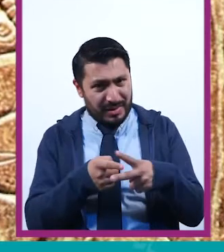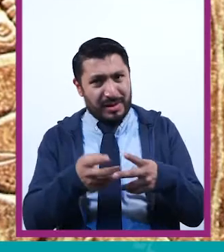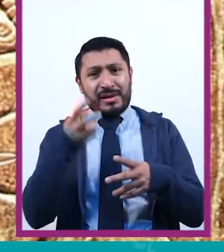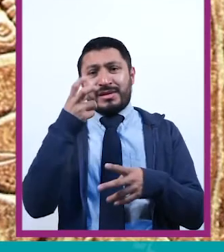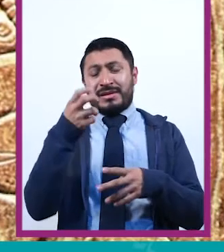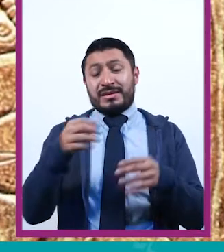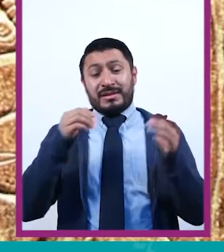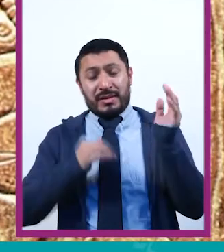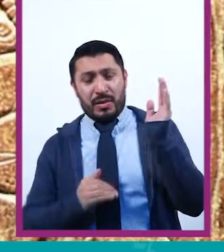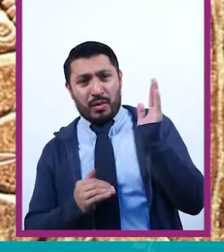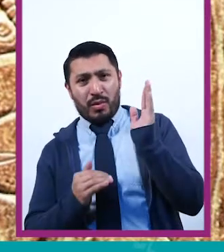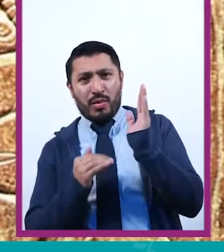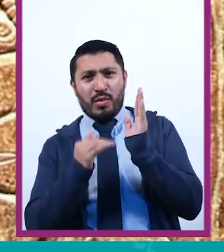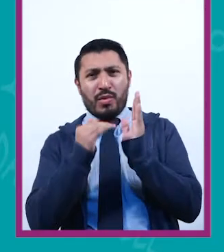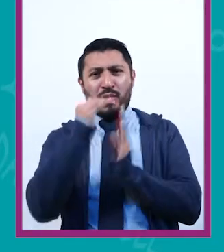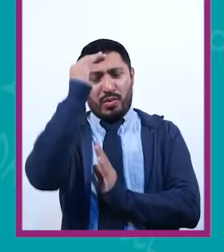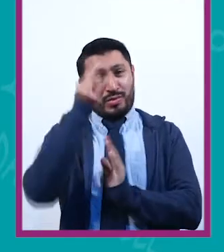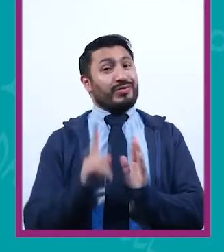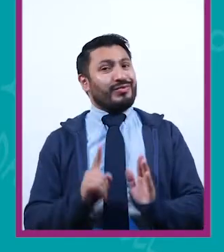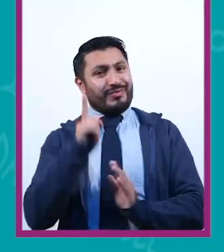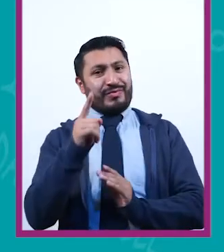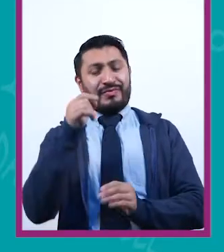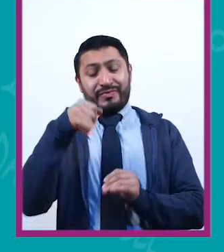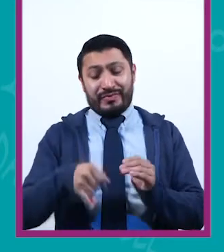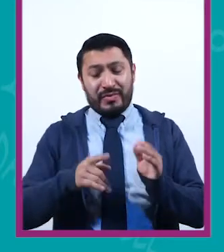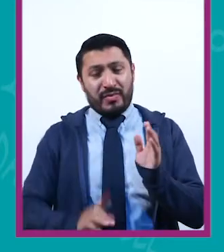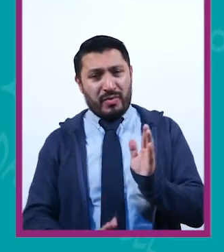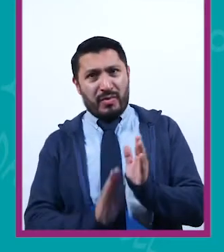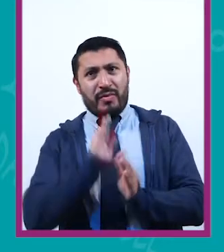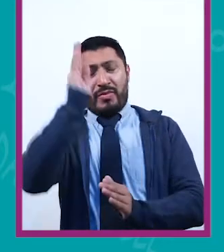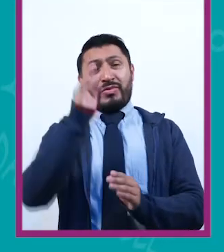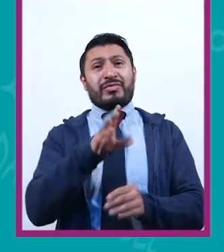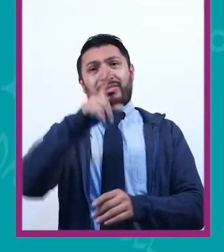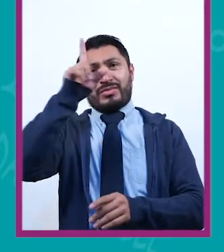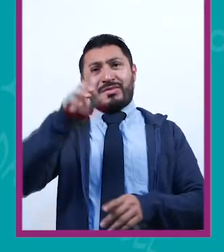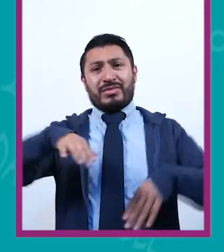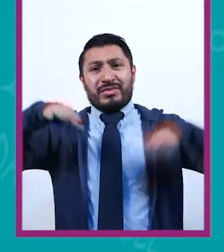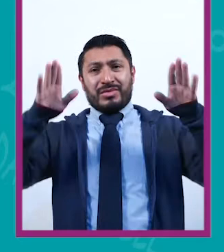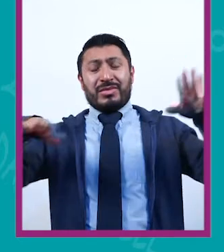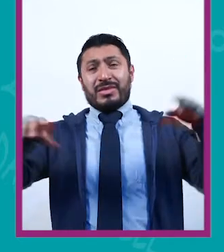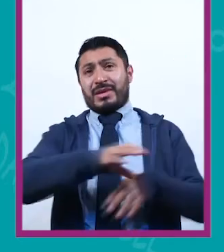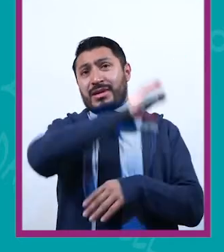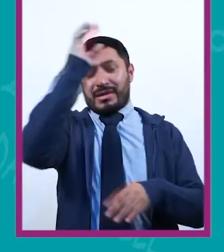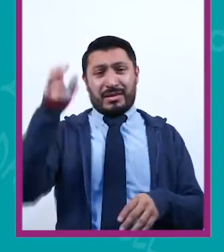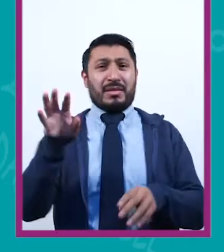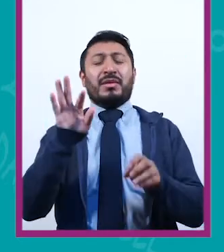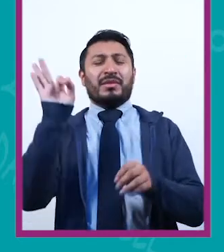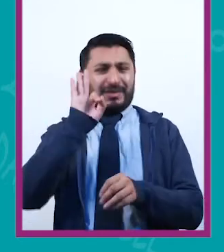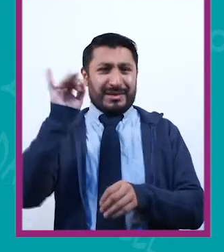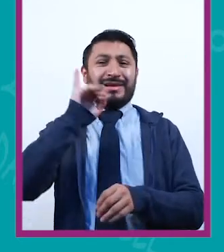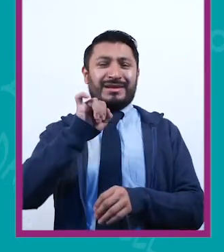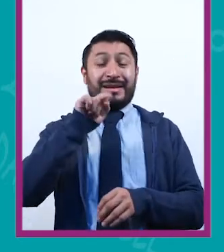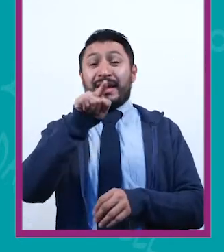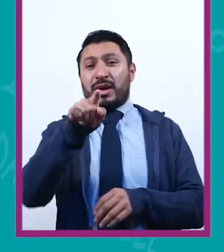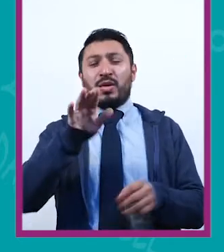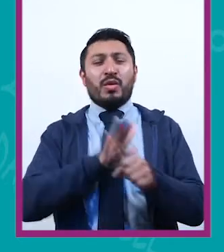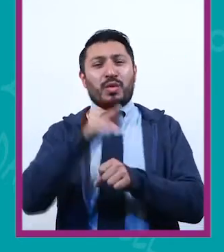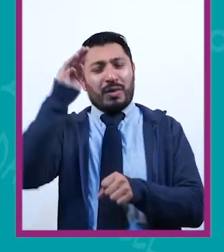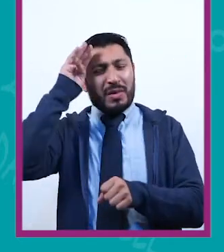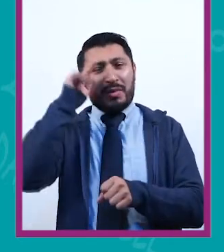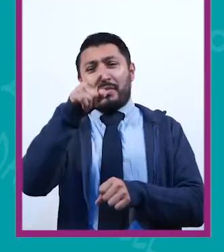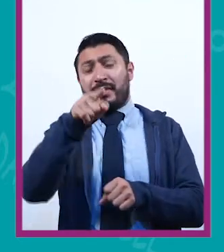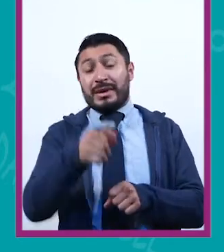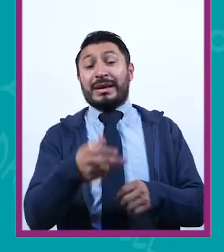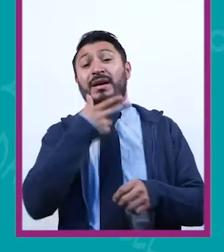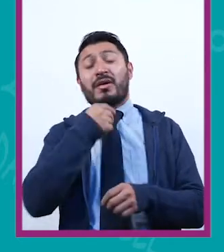operaciones aritméticas, de abajo hacia arriba, del inframundo al ave celestial, nos invita a pensar que sí. ¿Y tú,